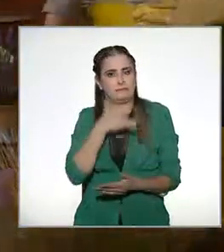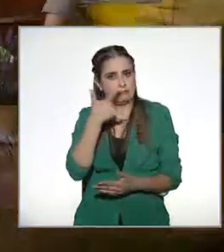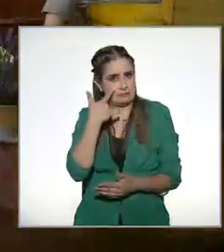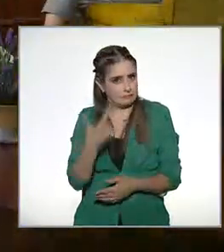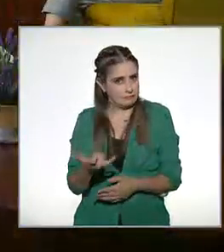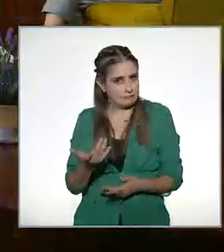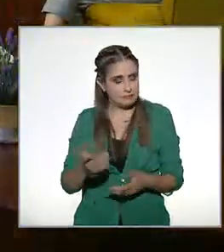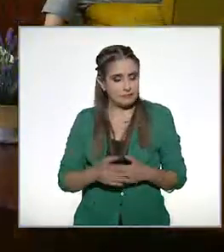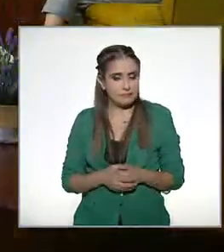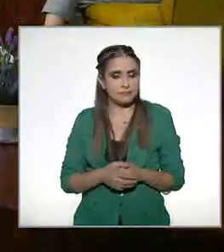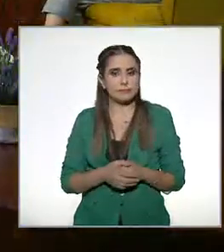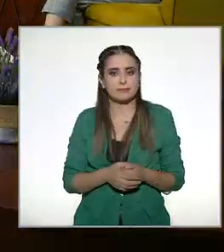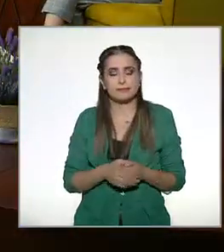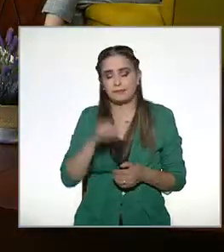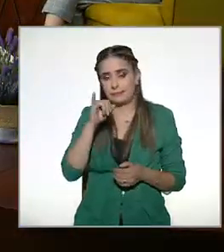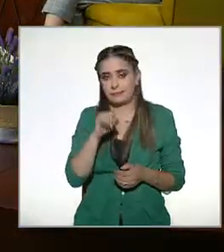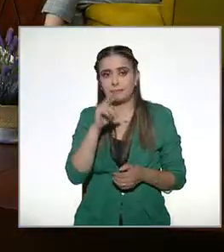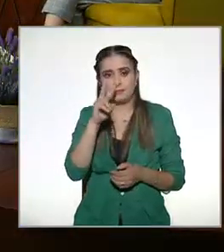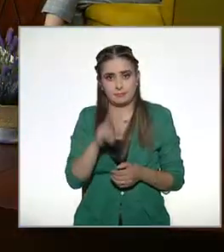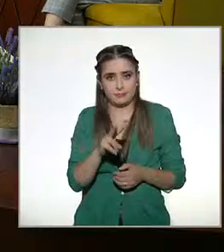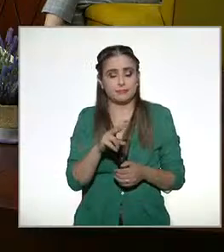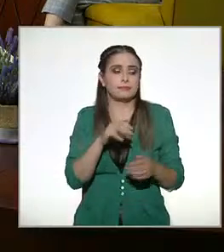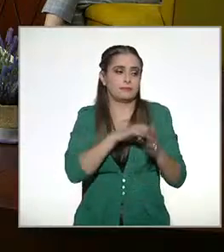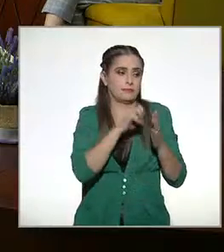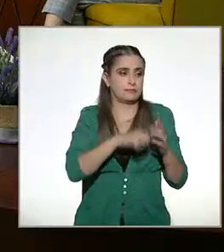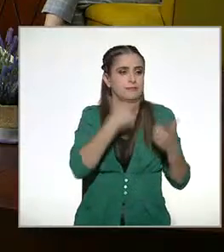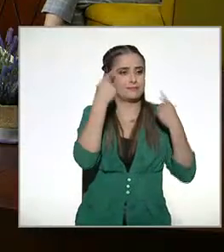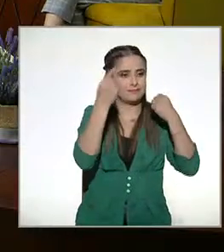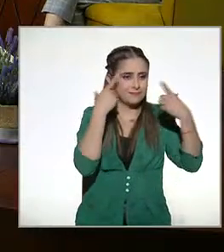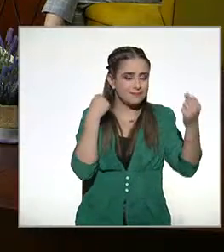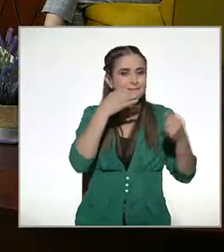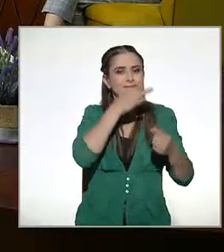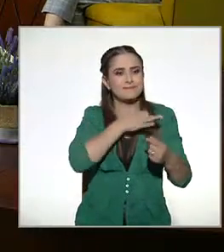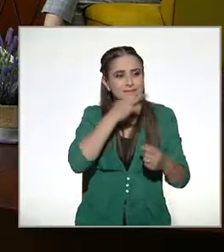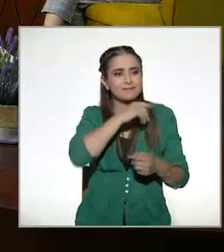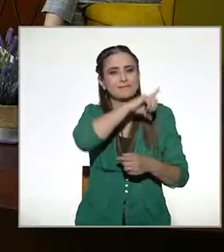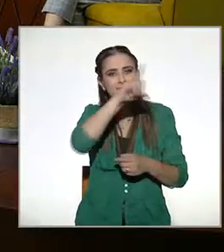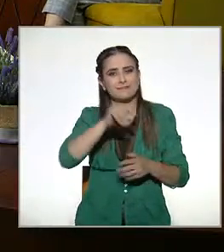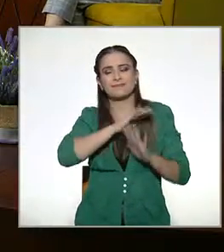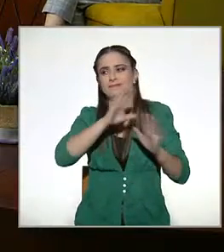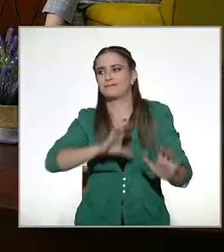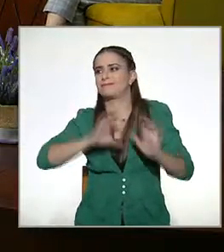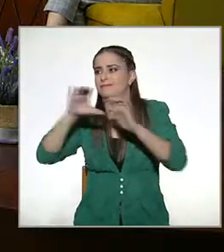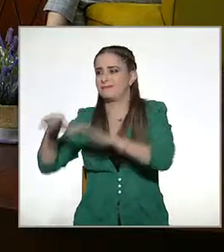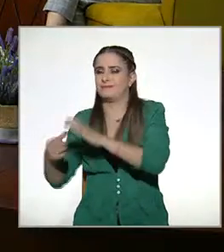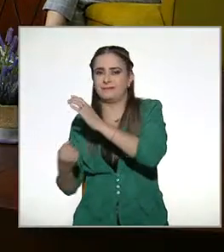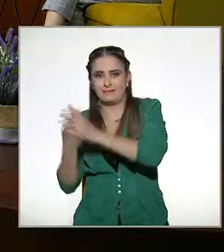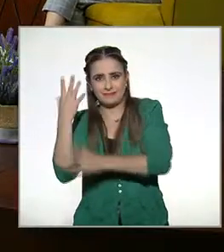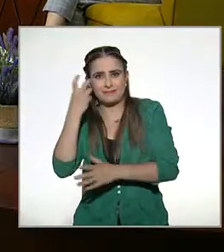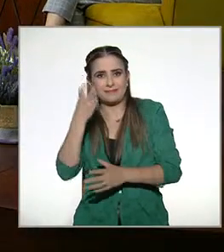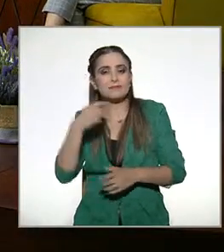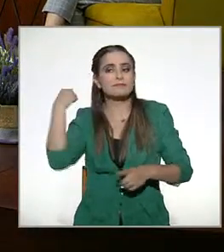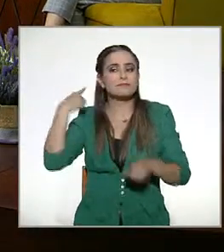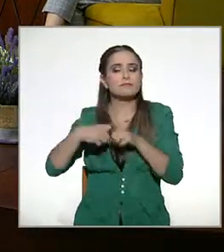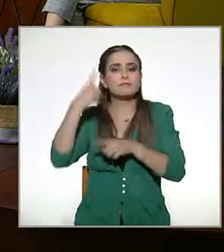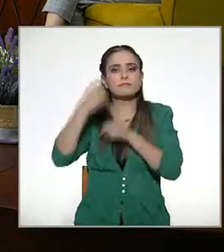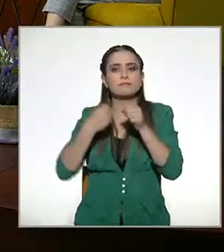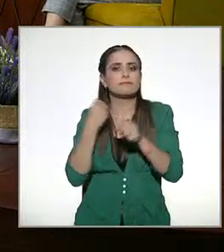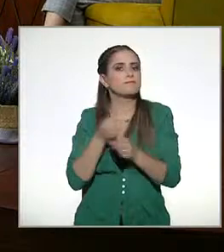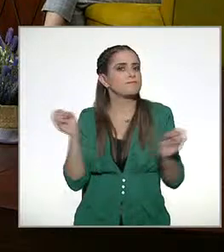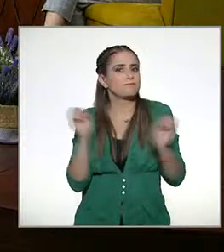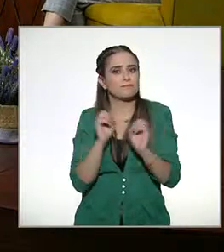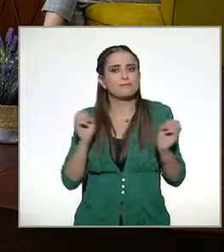con estos ritos de paso los ritos de pasaje son algo que culturalmente tiene una función simbólica y